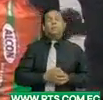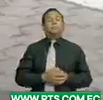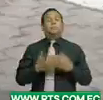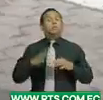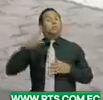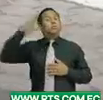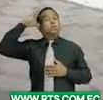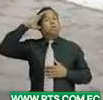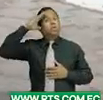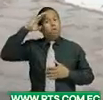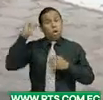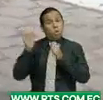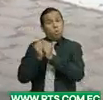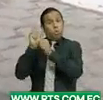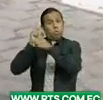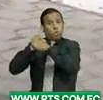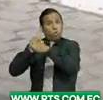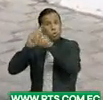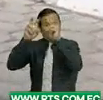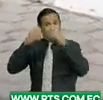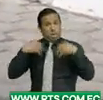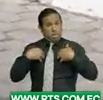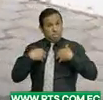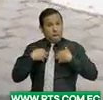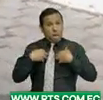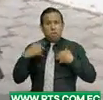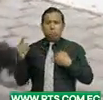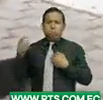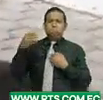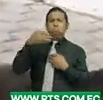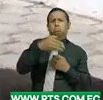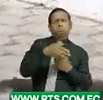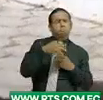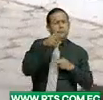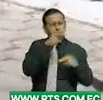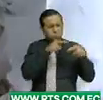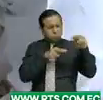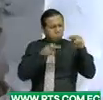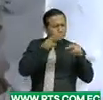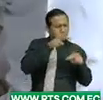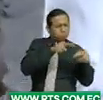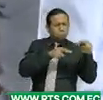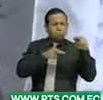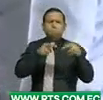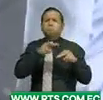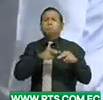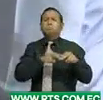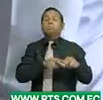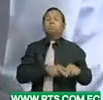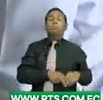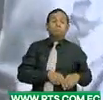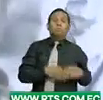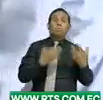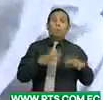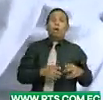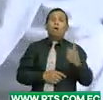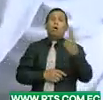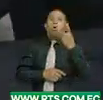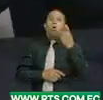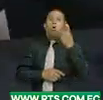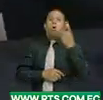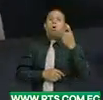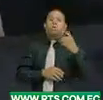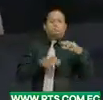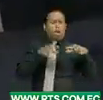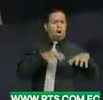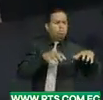través de su médico veterinario, pudo realizar una revisión rápida de sus 11 ejemplares caninos que